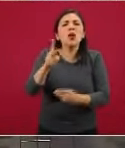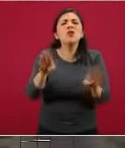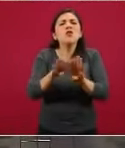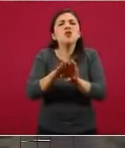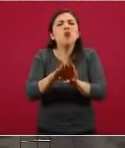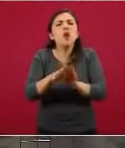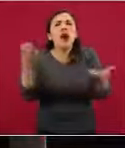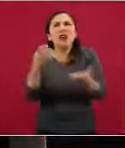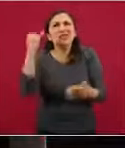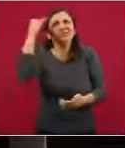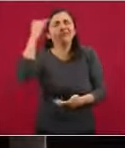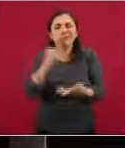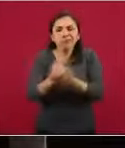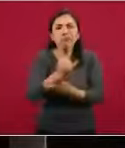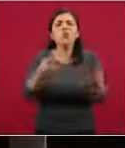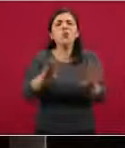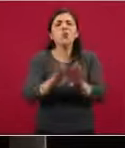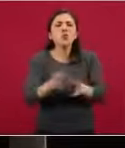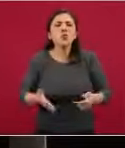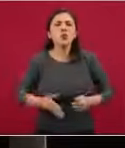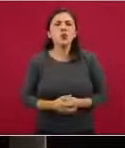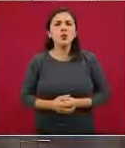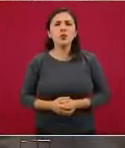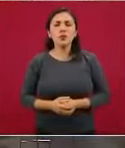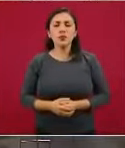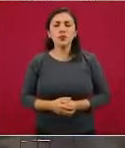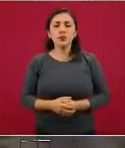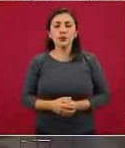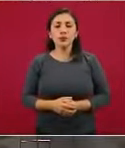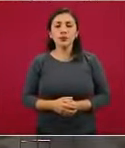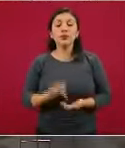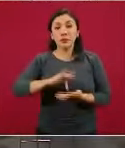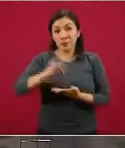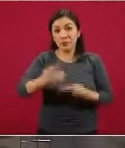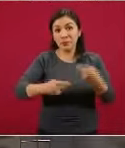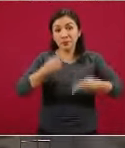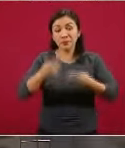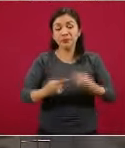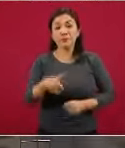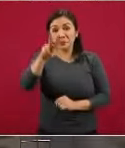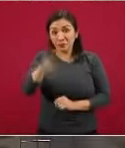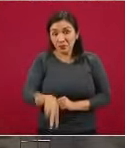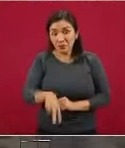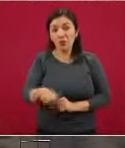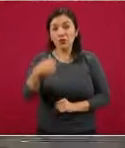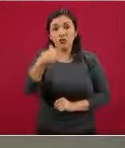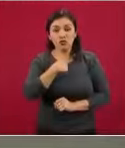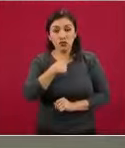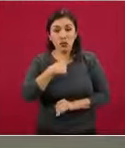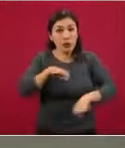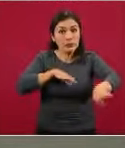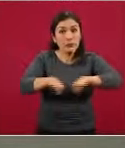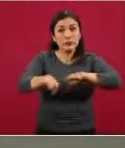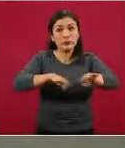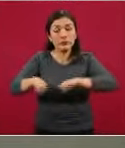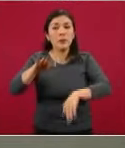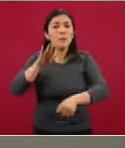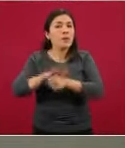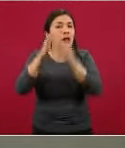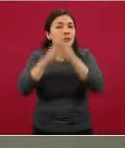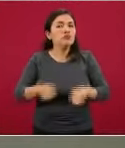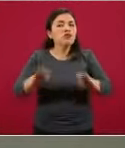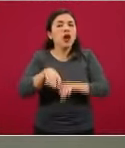literal tomar la decisión? Gracias. Muchas gracias, Juan Carlos. Pues en realidad nuestro ámbito de